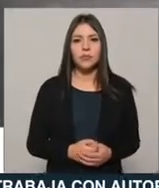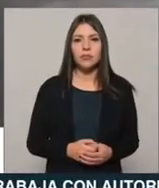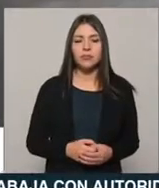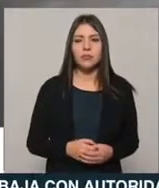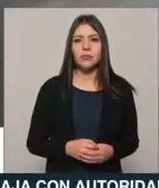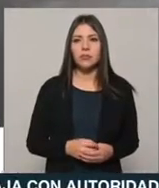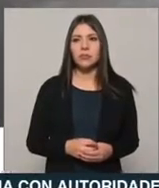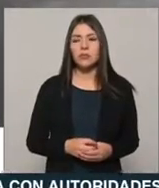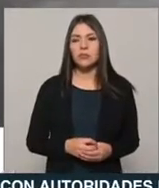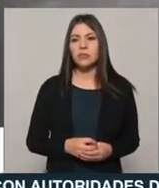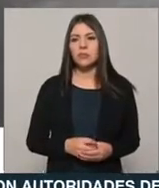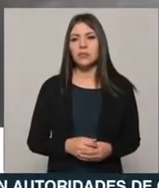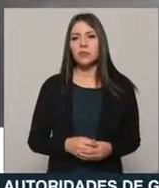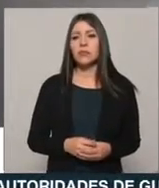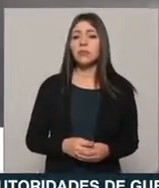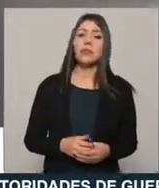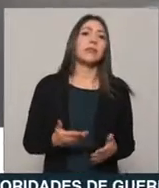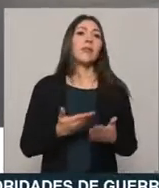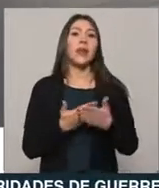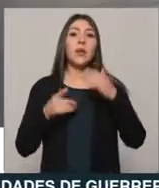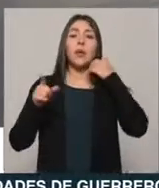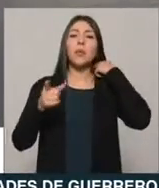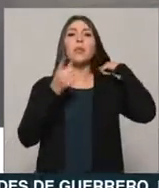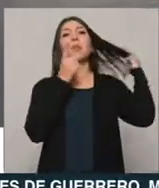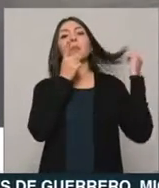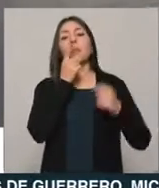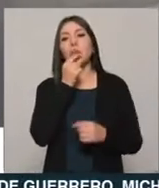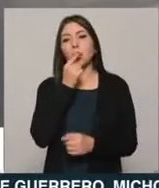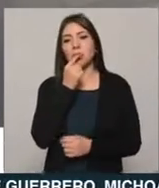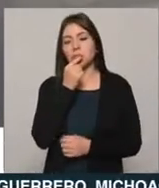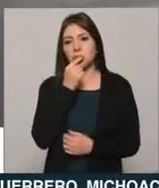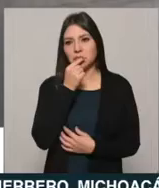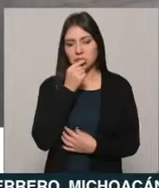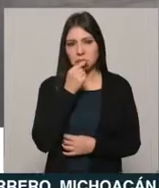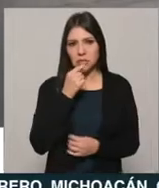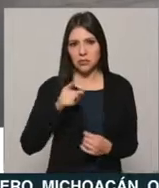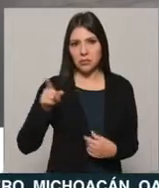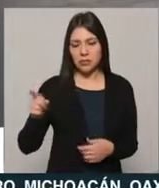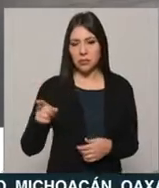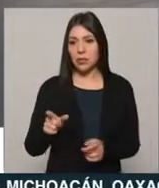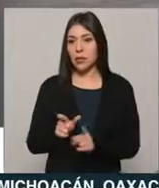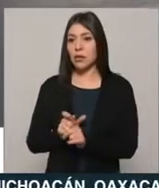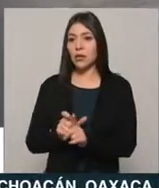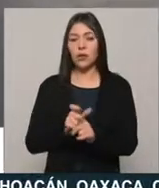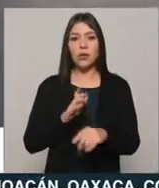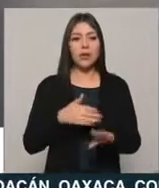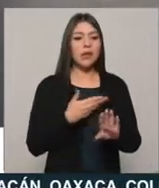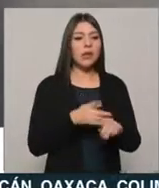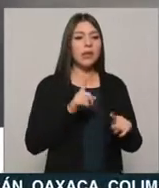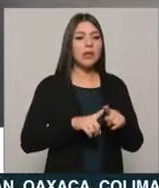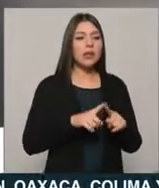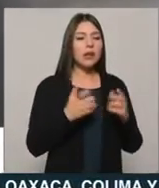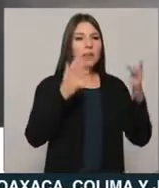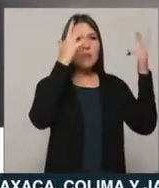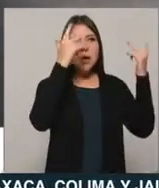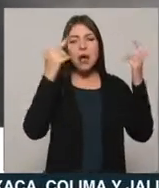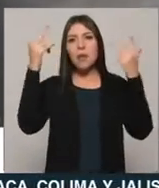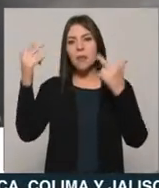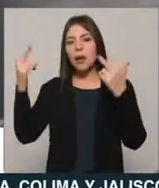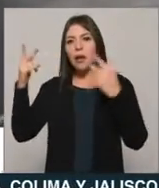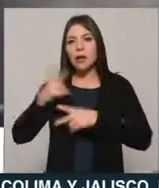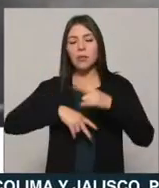la policía actuó contra quienes estaban generando violencia y daños, y en ese